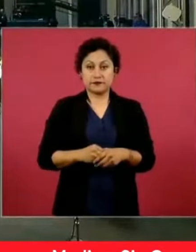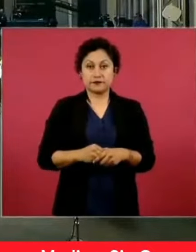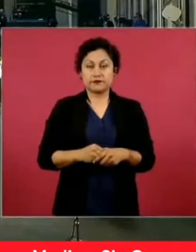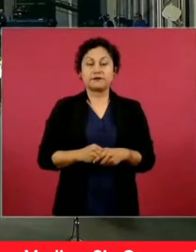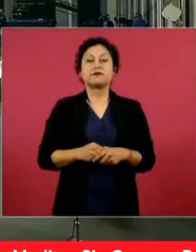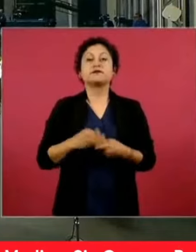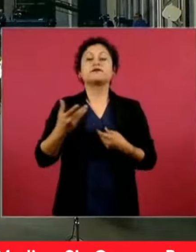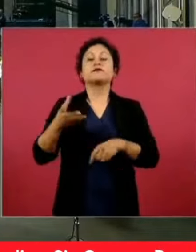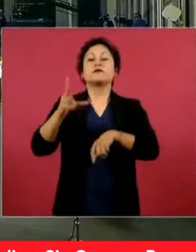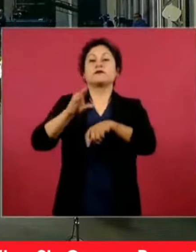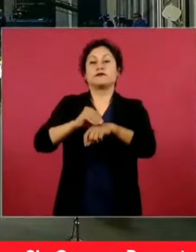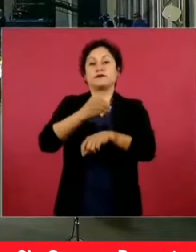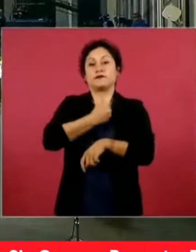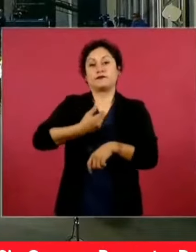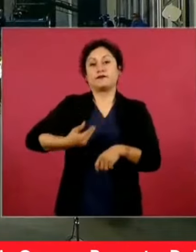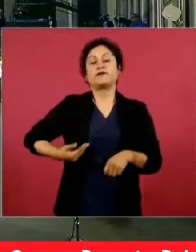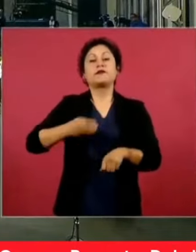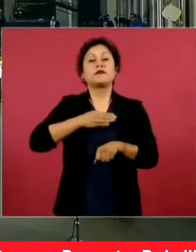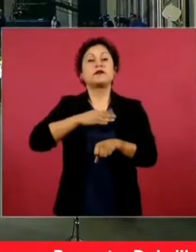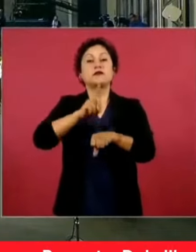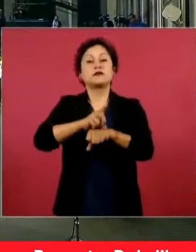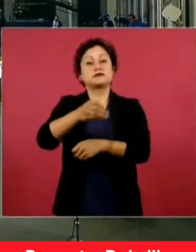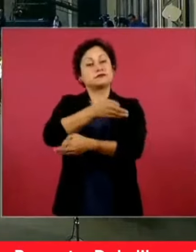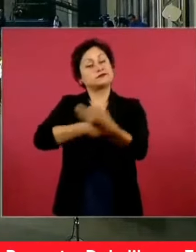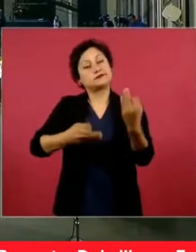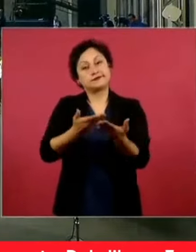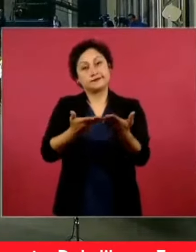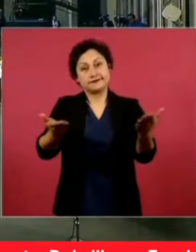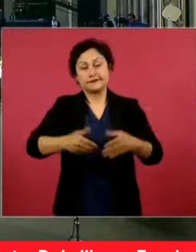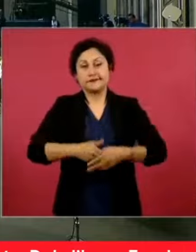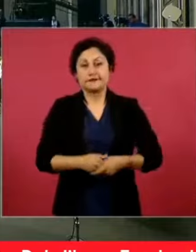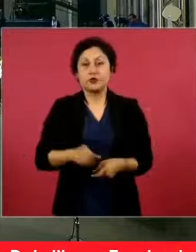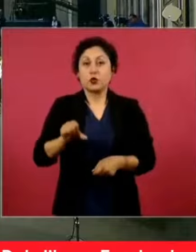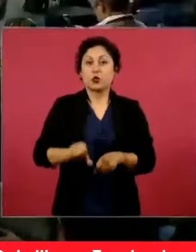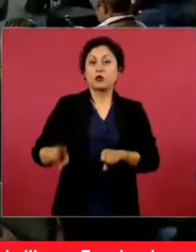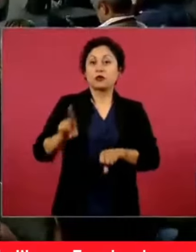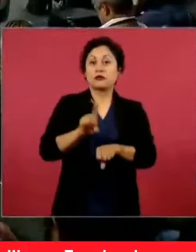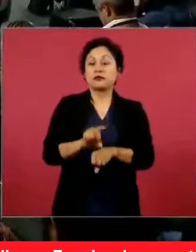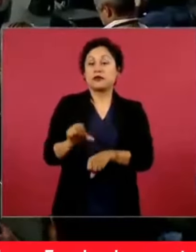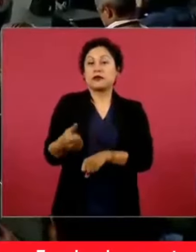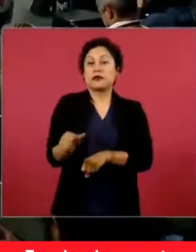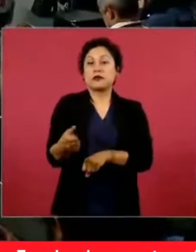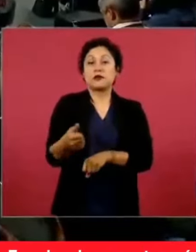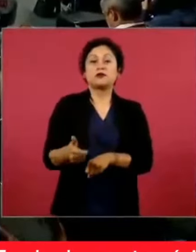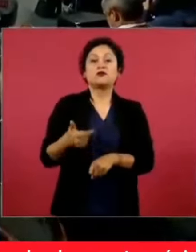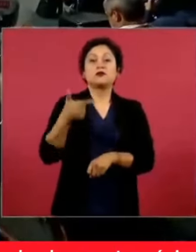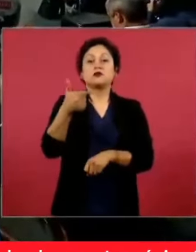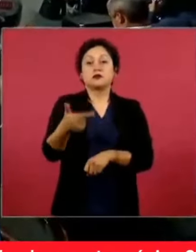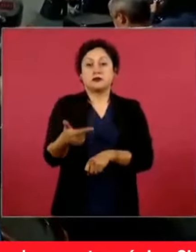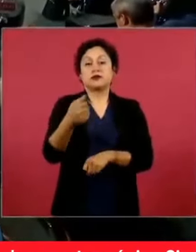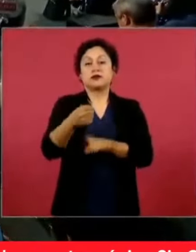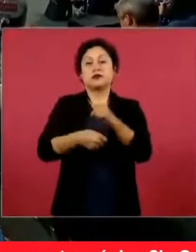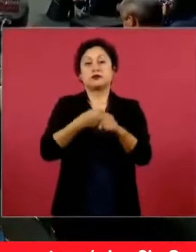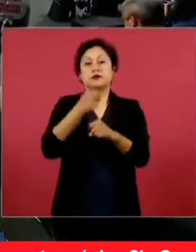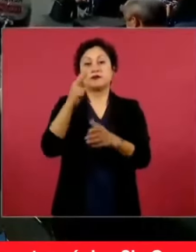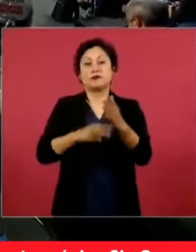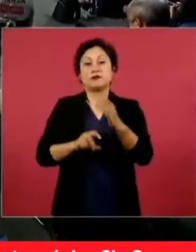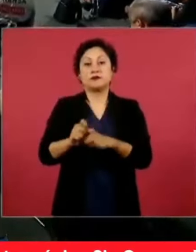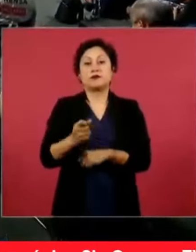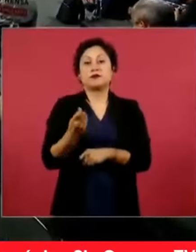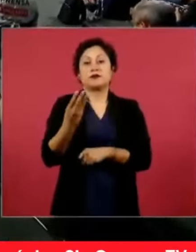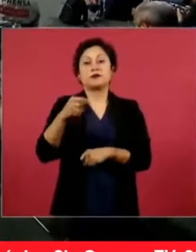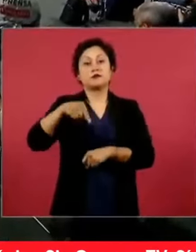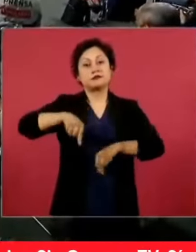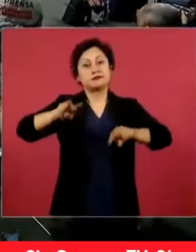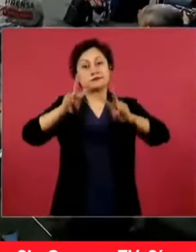Con su permiso, señor presidente, buenos días a todas, a todos. Hoy es 7 de agosto del año 2024. Esta es la sección Quiénes quieren en las mentiras